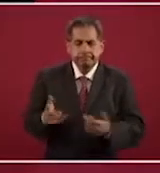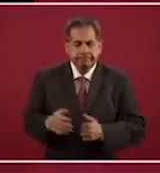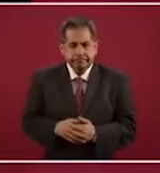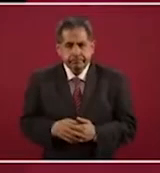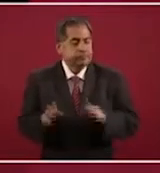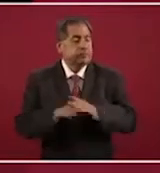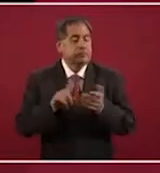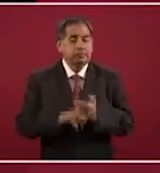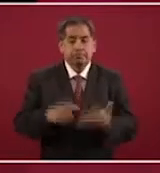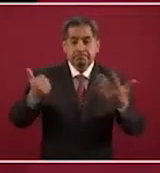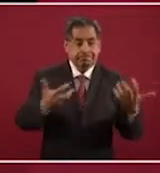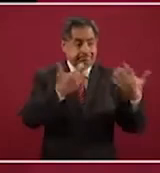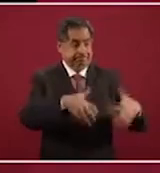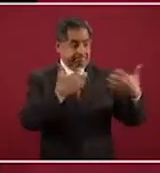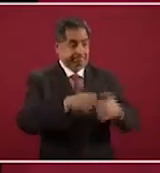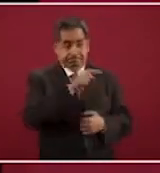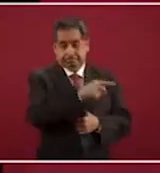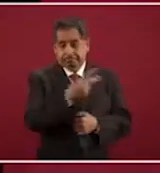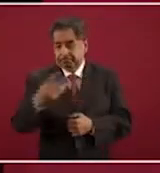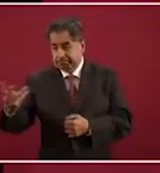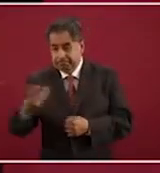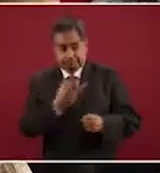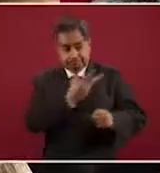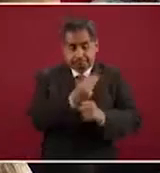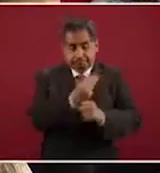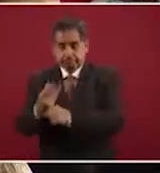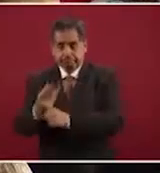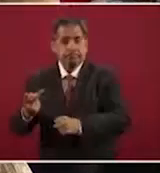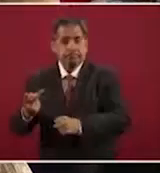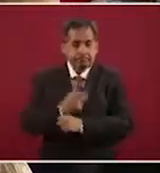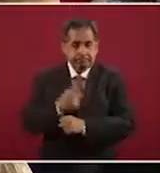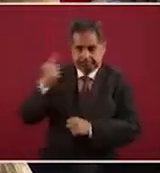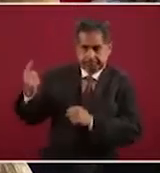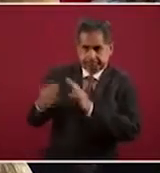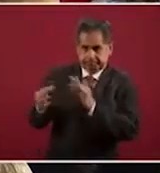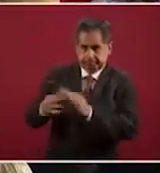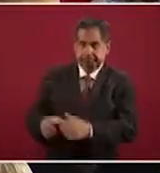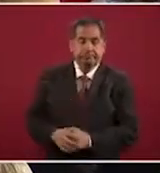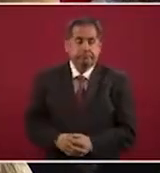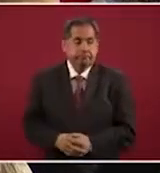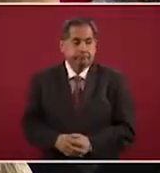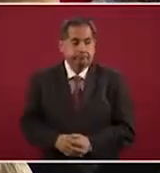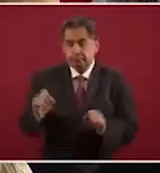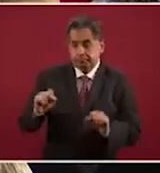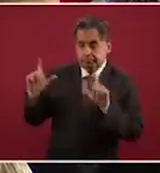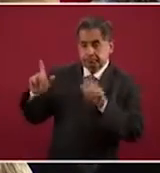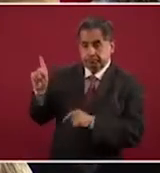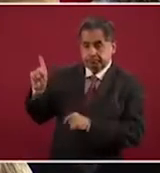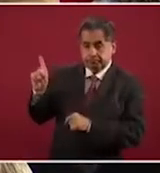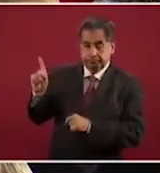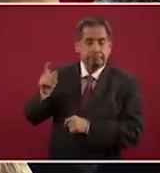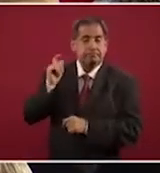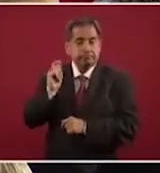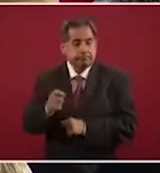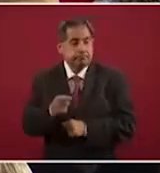las seis refinerías del sistema nacional de refinación de pemex la que sigue esta es una gráfica de